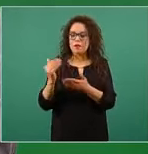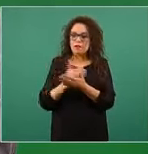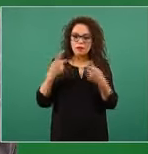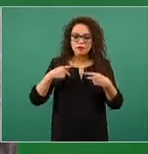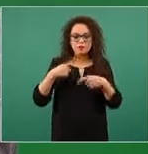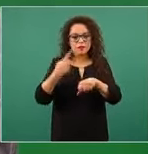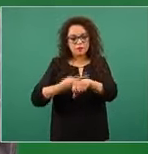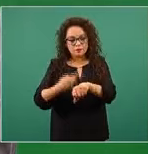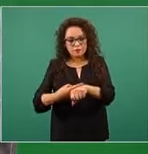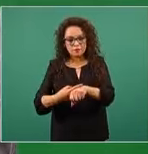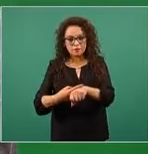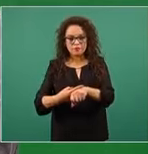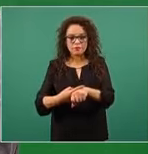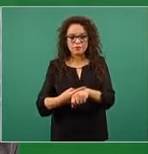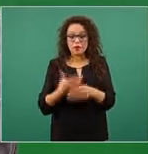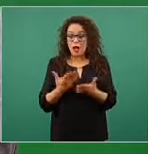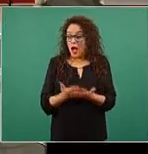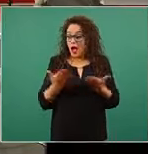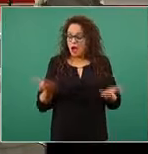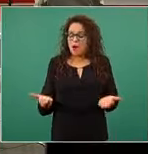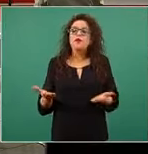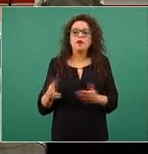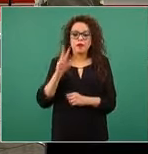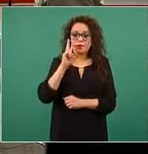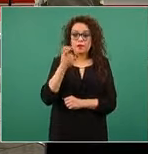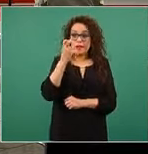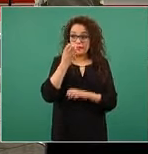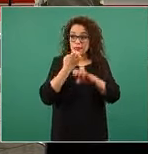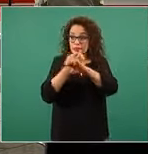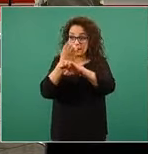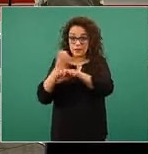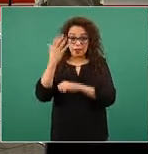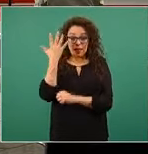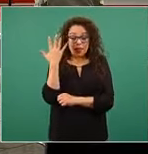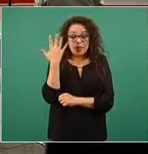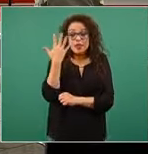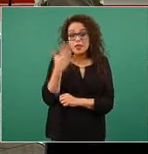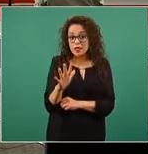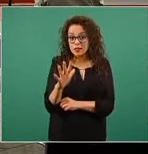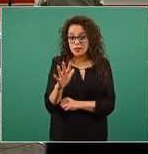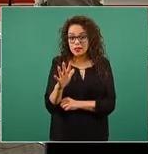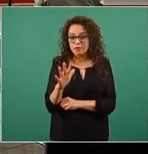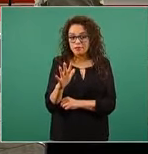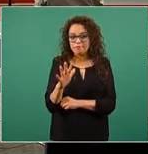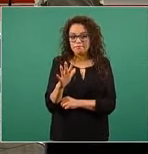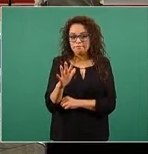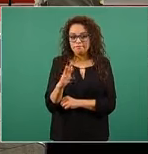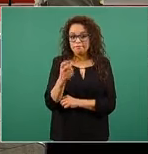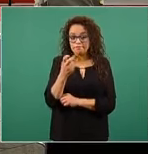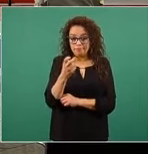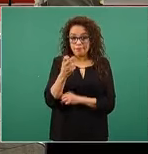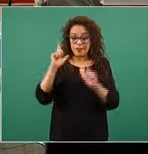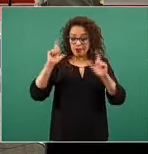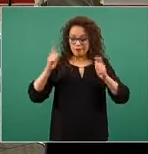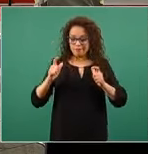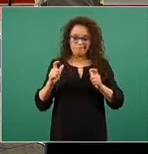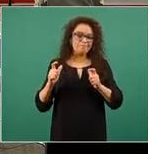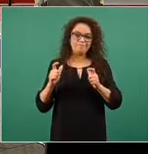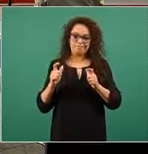personas enfermas, hoy vemos en estas 10 entidades federativas que ha cambiado la